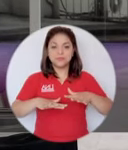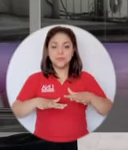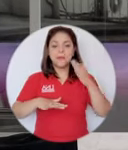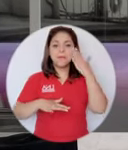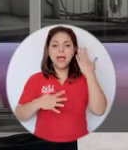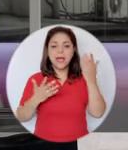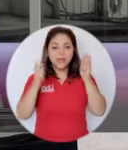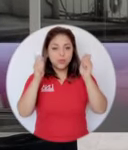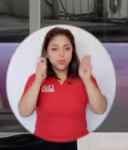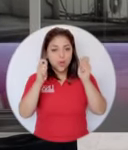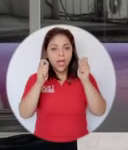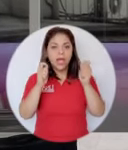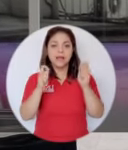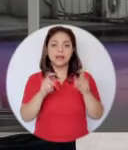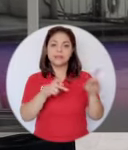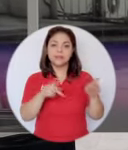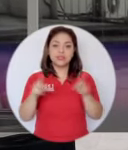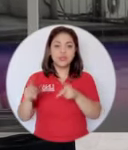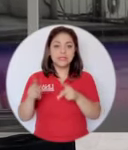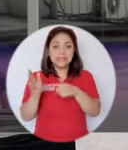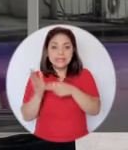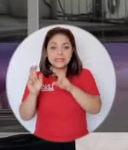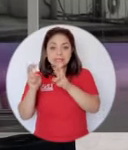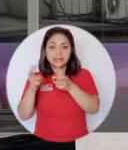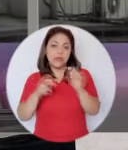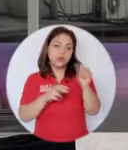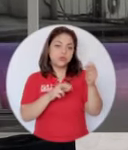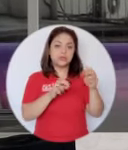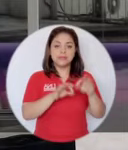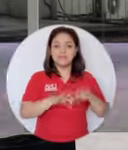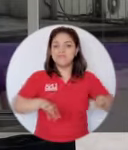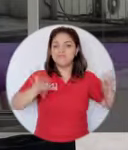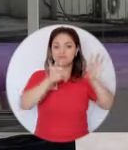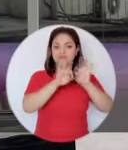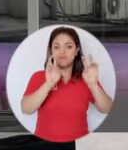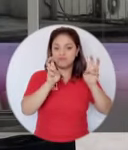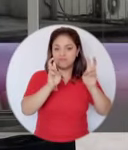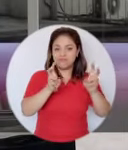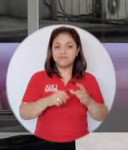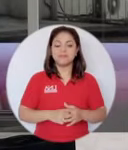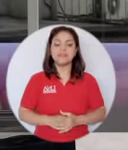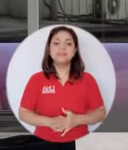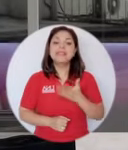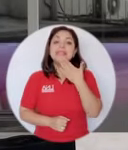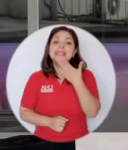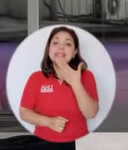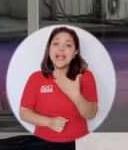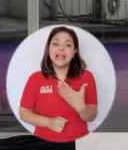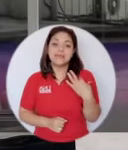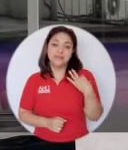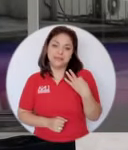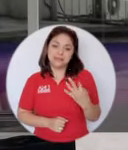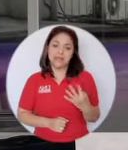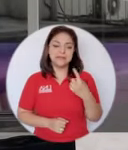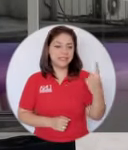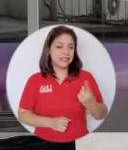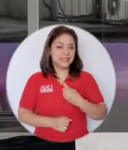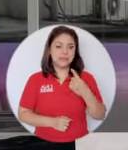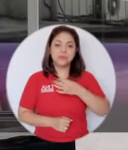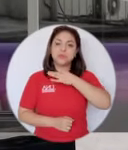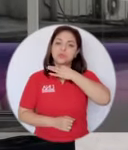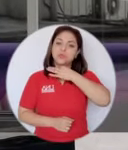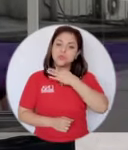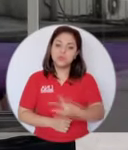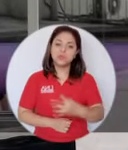para educar y formar a la población sobre este y otros temas tan importantes. No, más bien muchísimas gracias, Maribel, por la invitación. Siempre es un placer